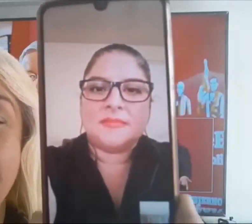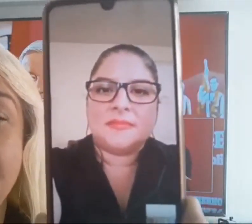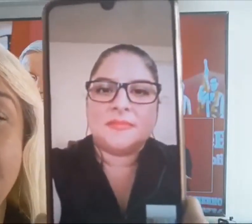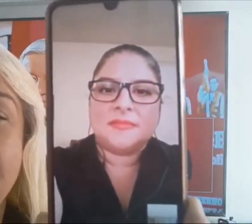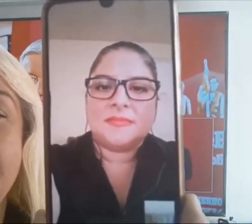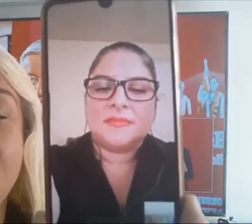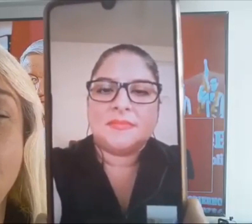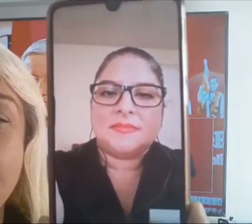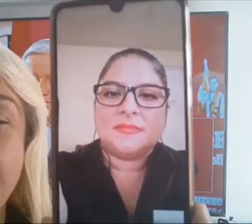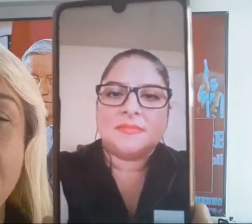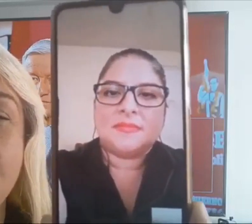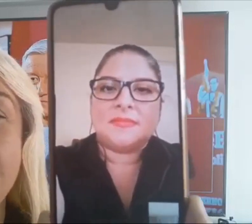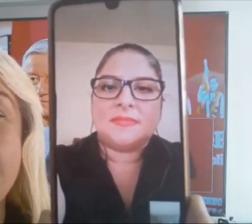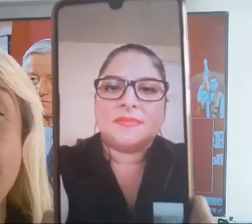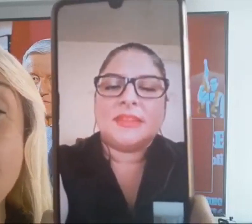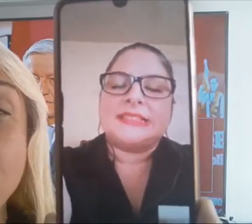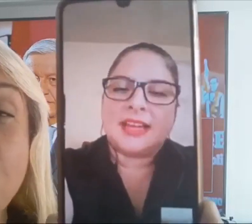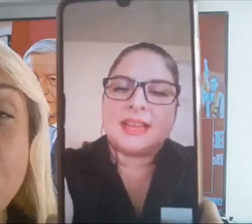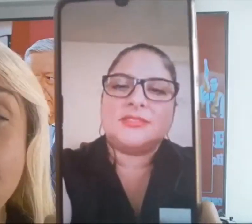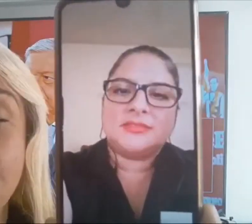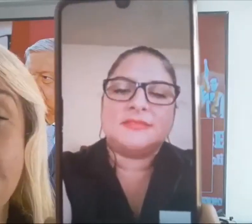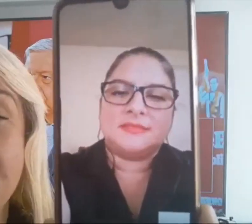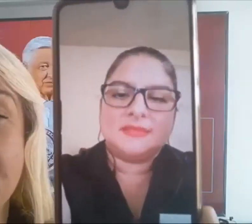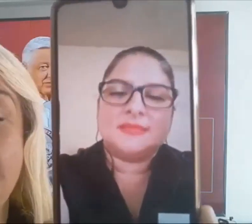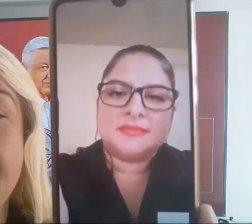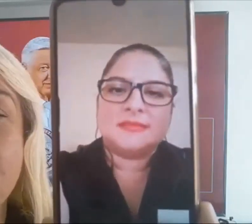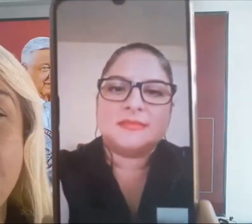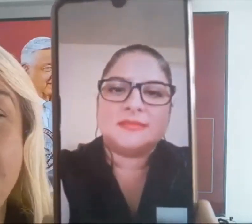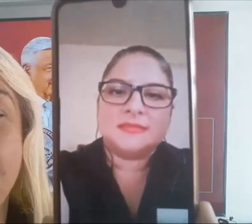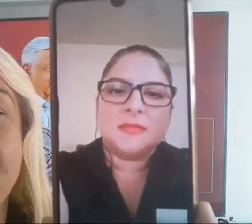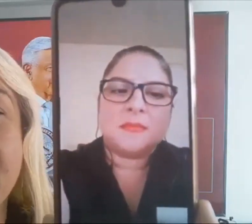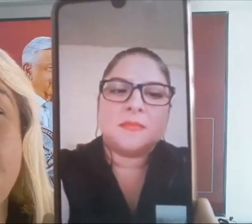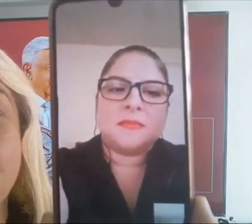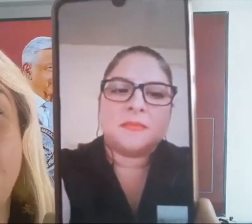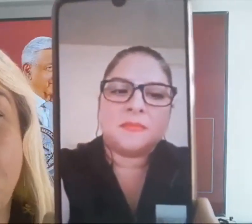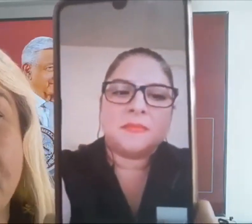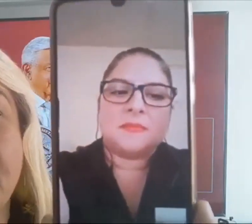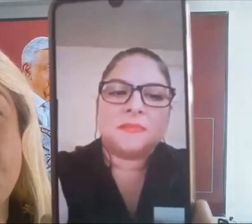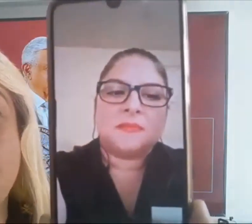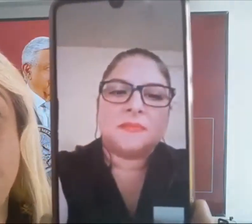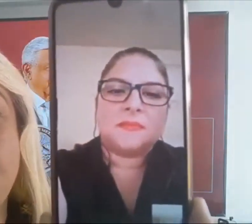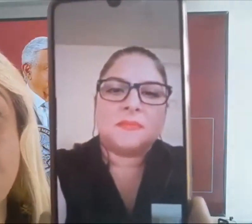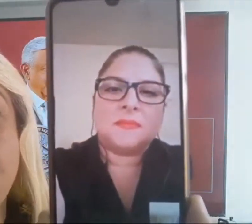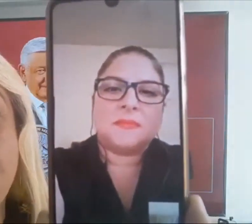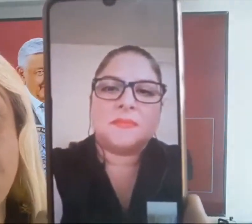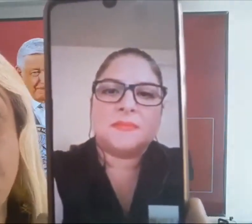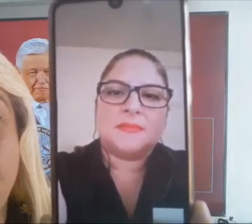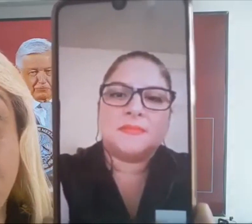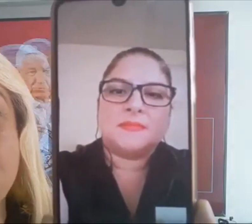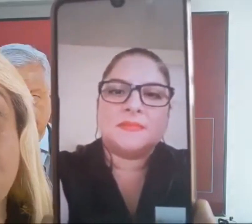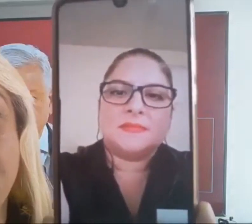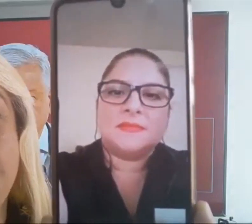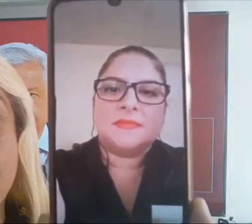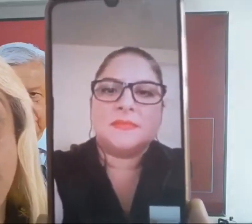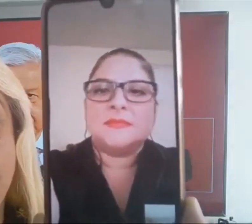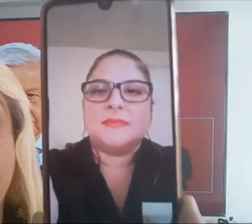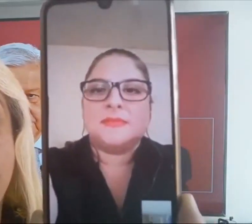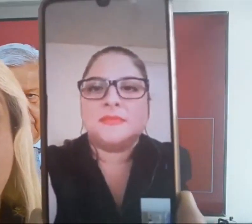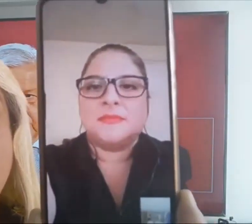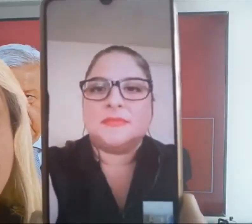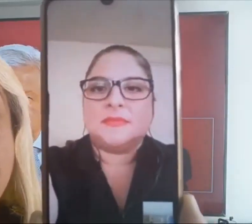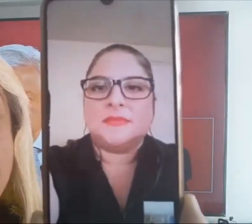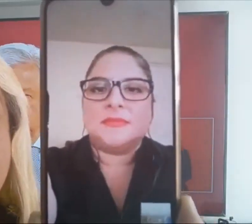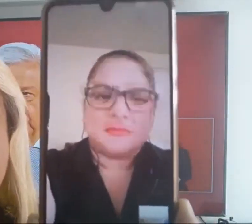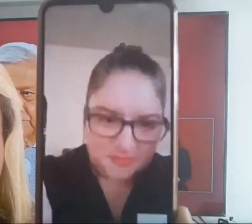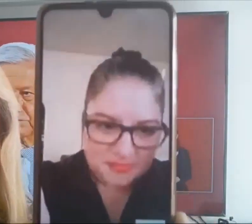saber nada. Al contrario, está el mundo en nuestras manos para ser mejores seres humanos y mejores ciudadanos para